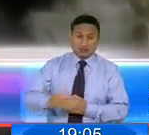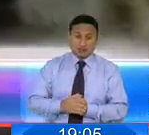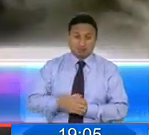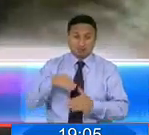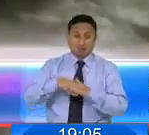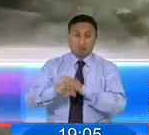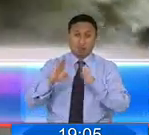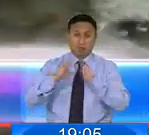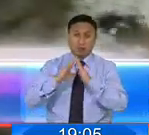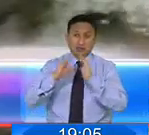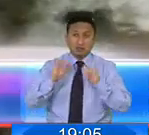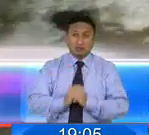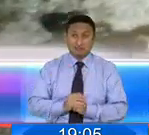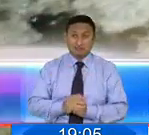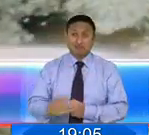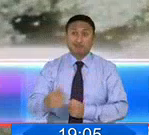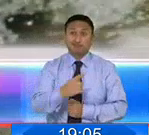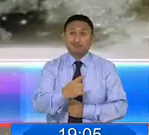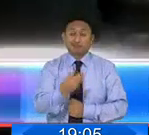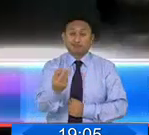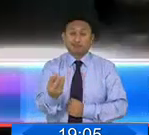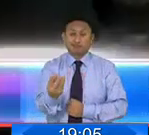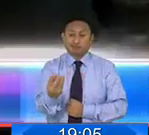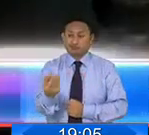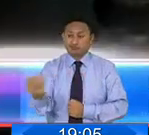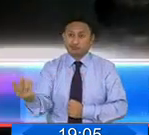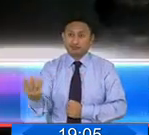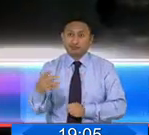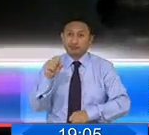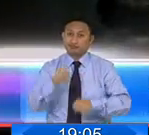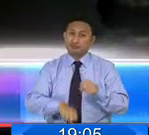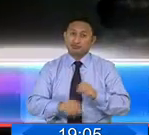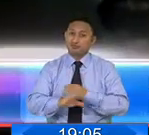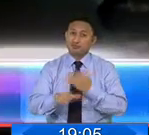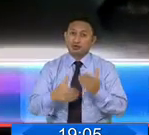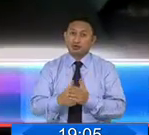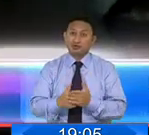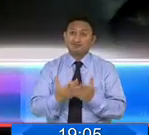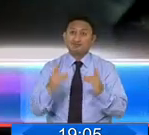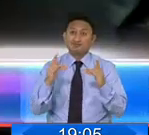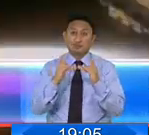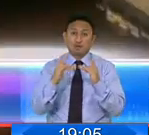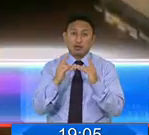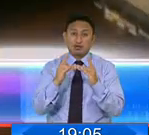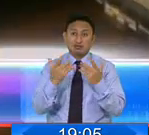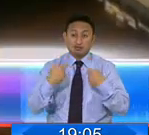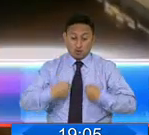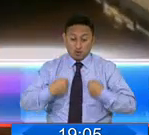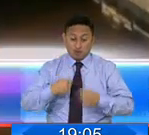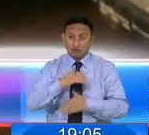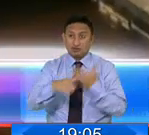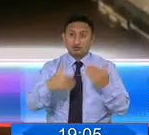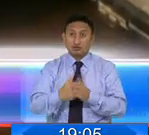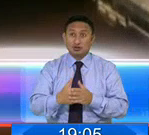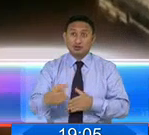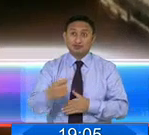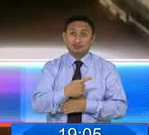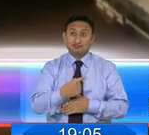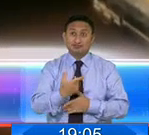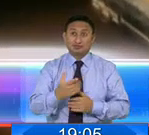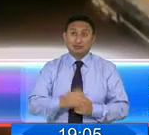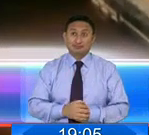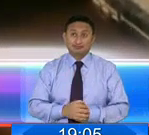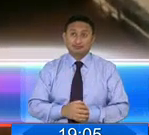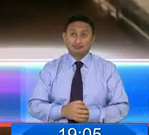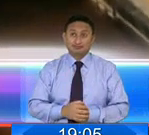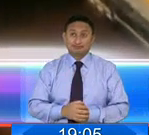viviendas, acabando con lo poco que tenían los habitantes de esta zona rural. Las camas se mojaron, al igual que la ropa, enseres y zapatos. Y si eso